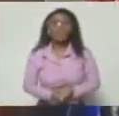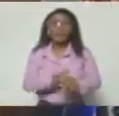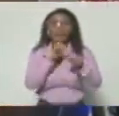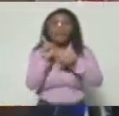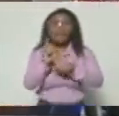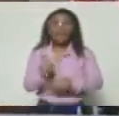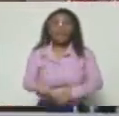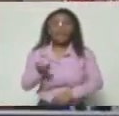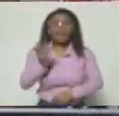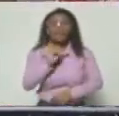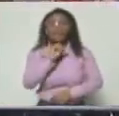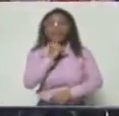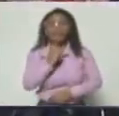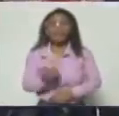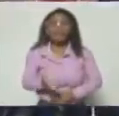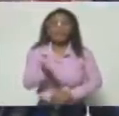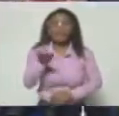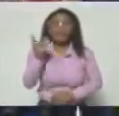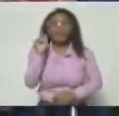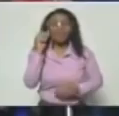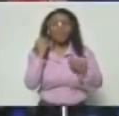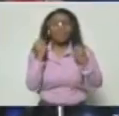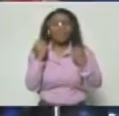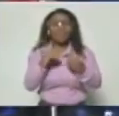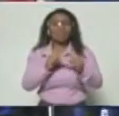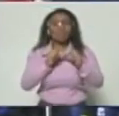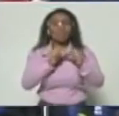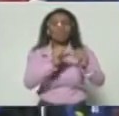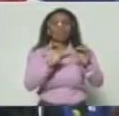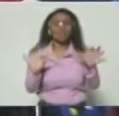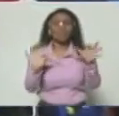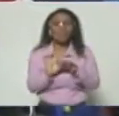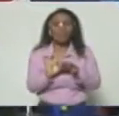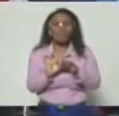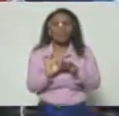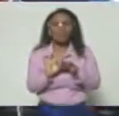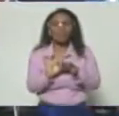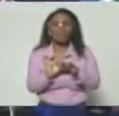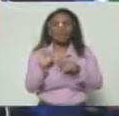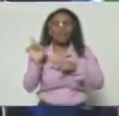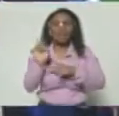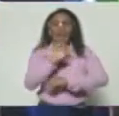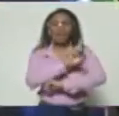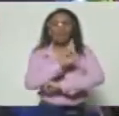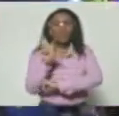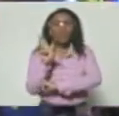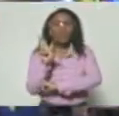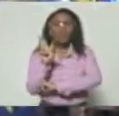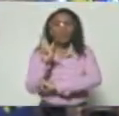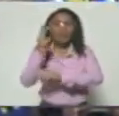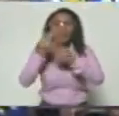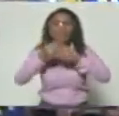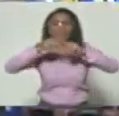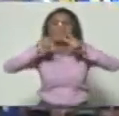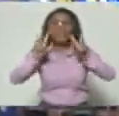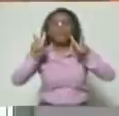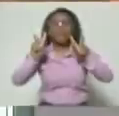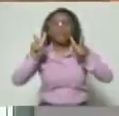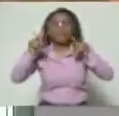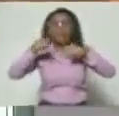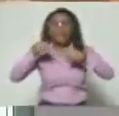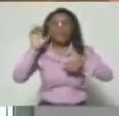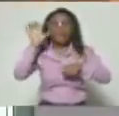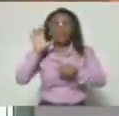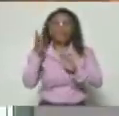clave para mantener esta república en paz, como